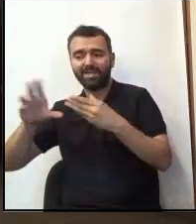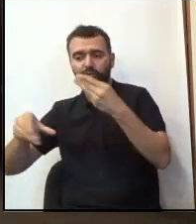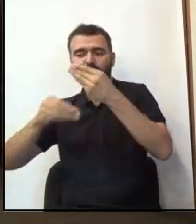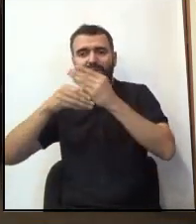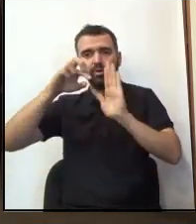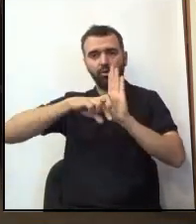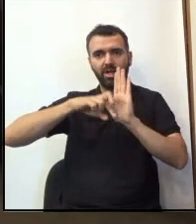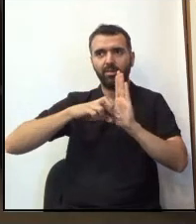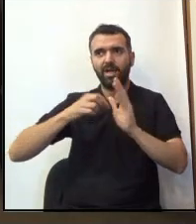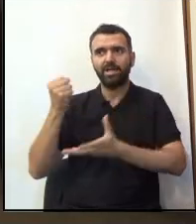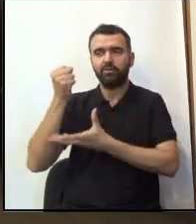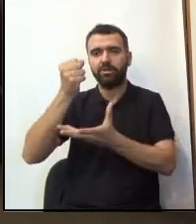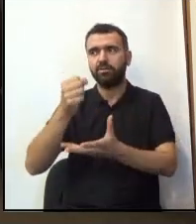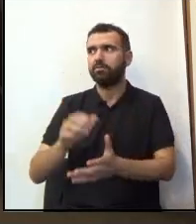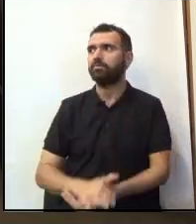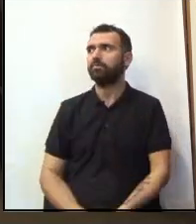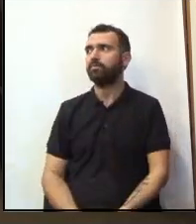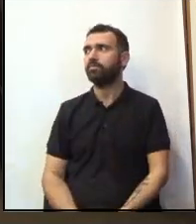subvención. Eso.